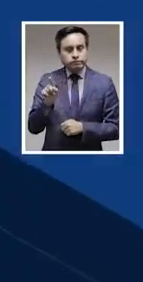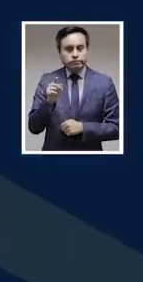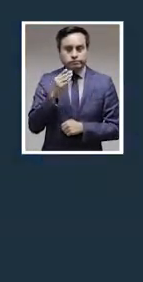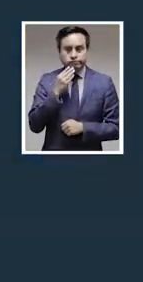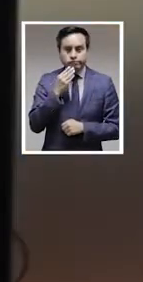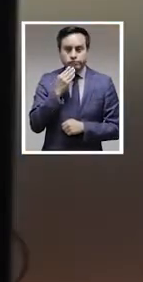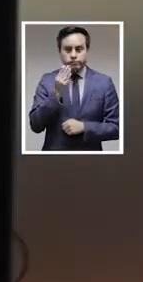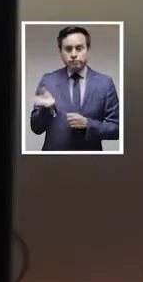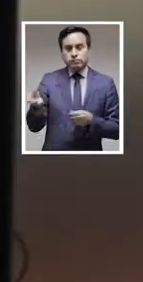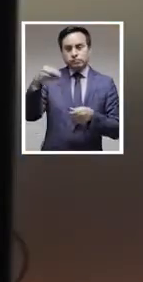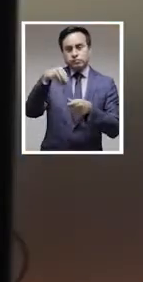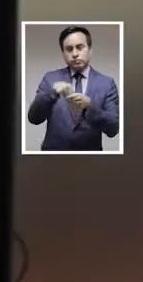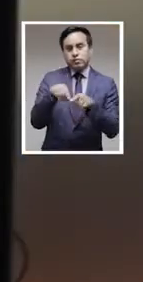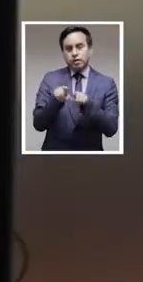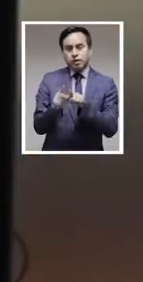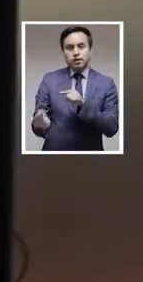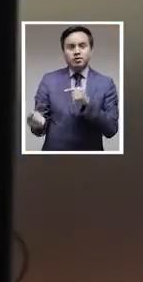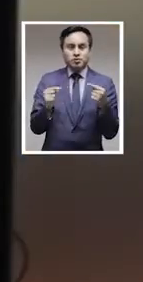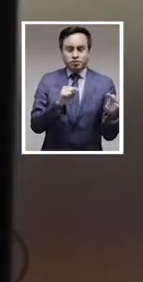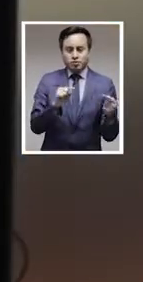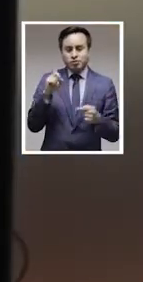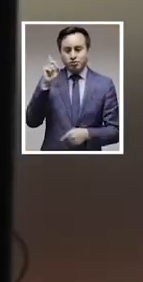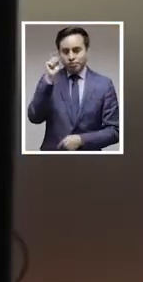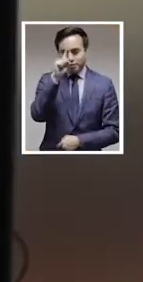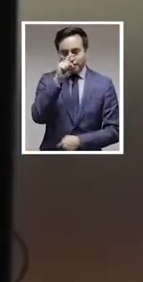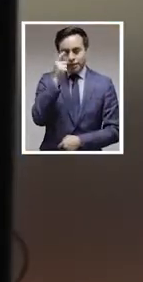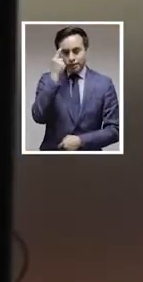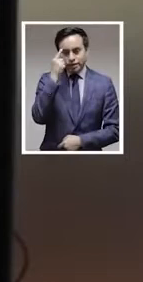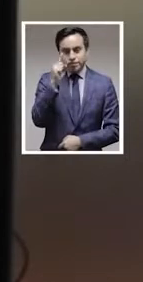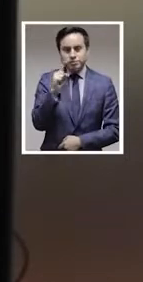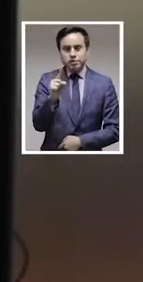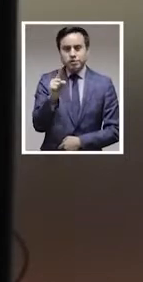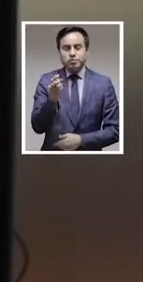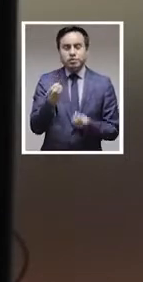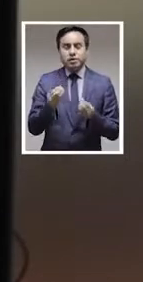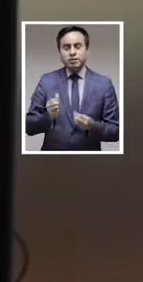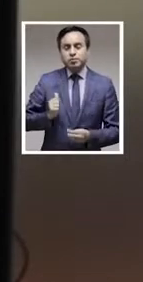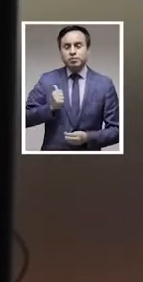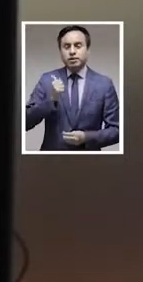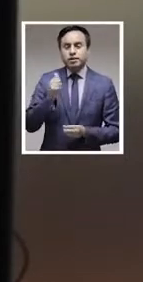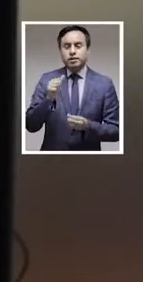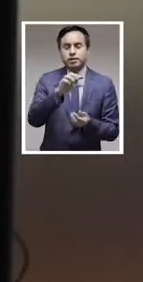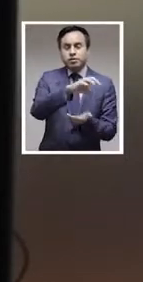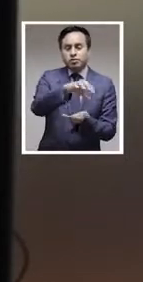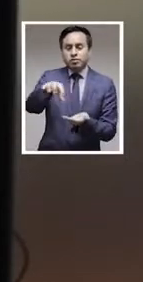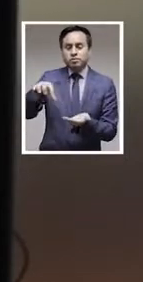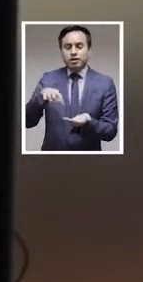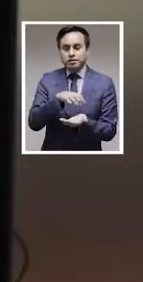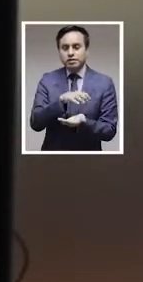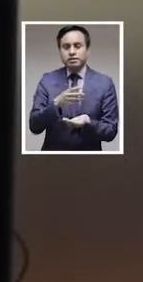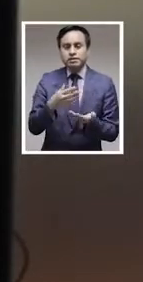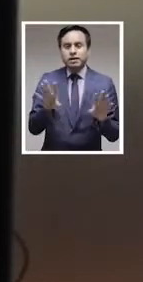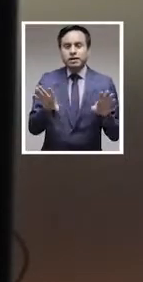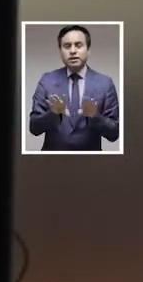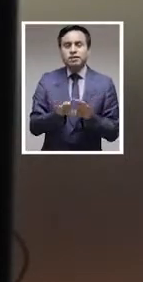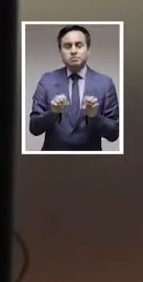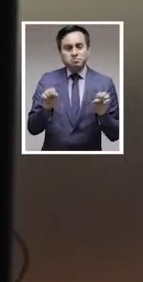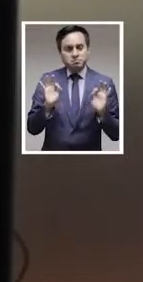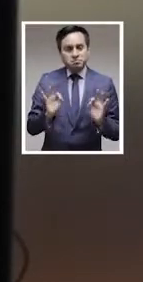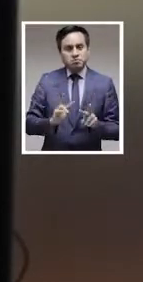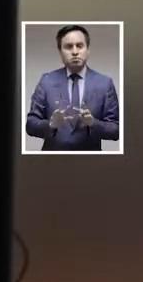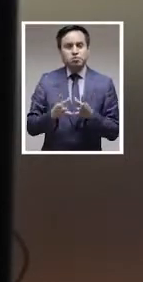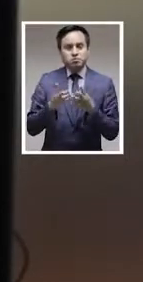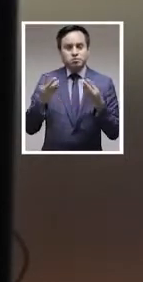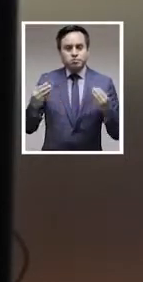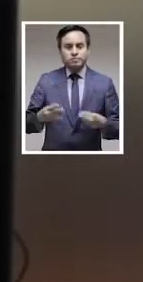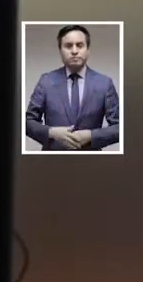que fue una, como digo, una discusión compleja, pero con buena voluntad de todas las partes se llegó a esta